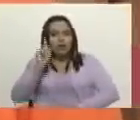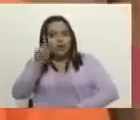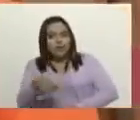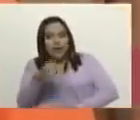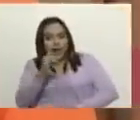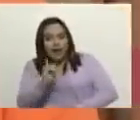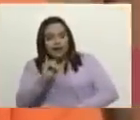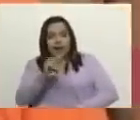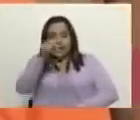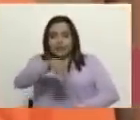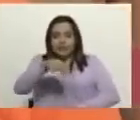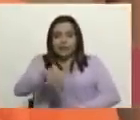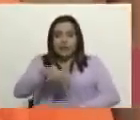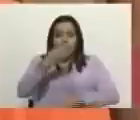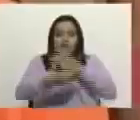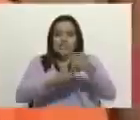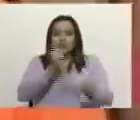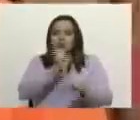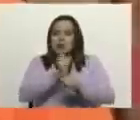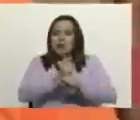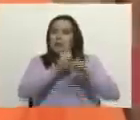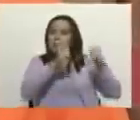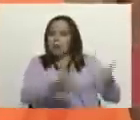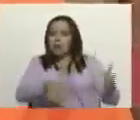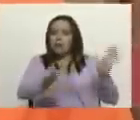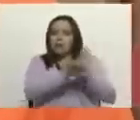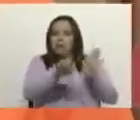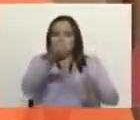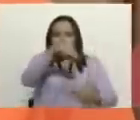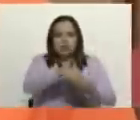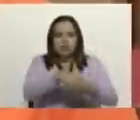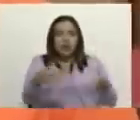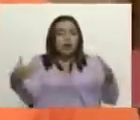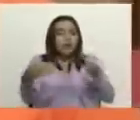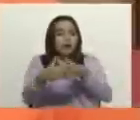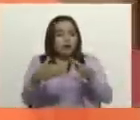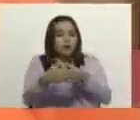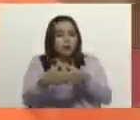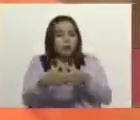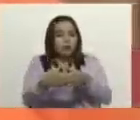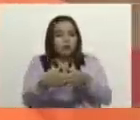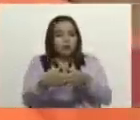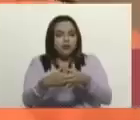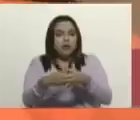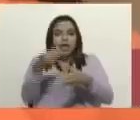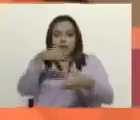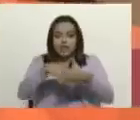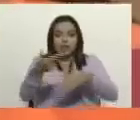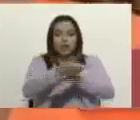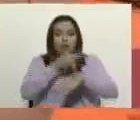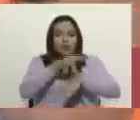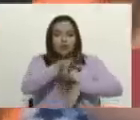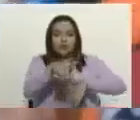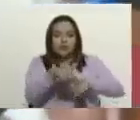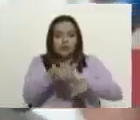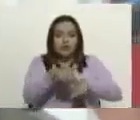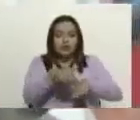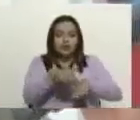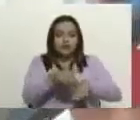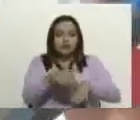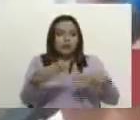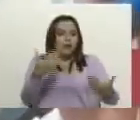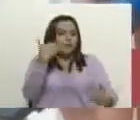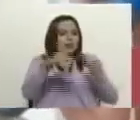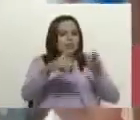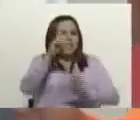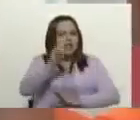encuentran todavía acá, haciendo las cosas bien y de manera legal, y para el grupo pues perteneciente también al gobierno nacional, el Poder Ejecutivo. ¿Cuál es ese mensaje para